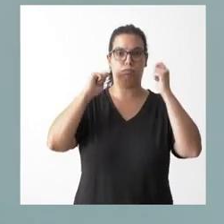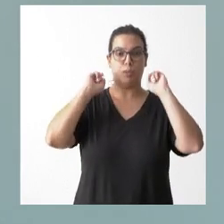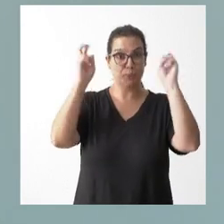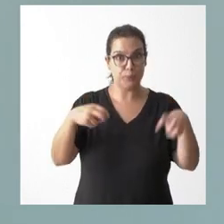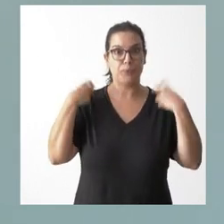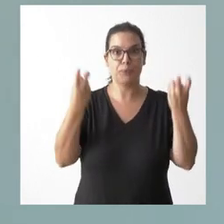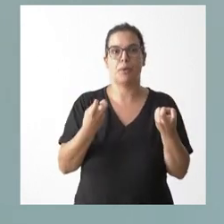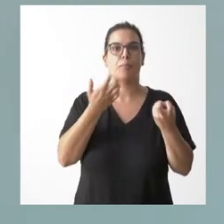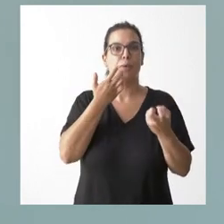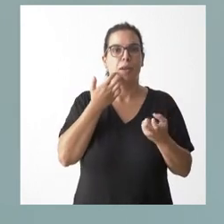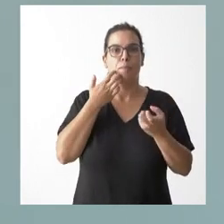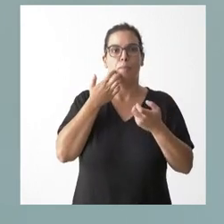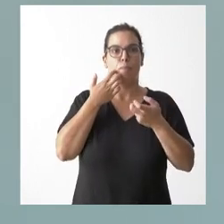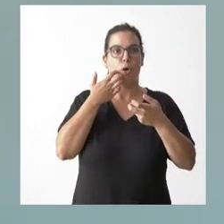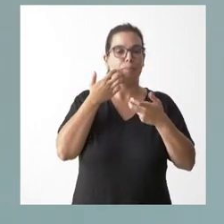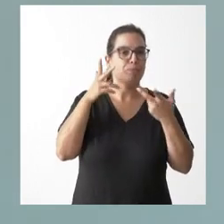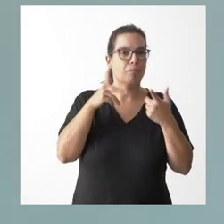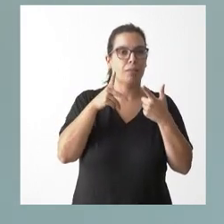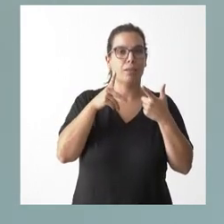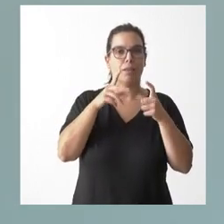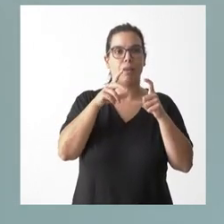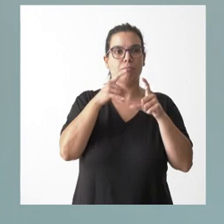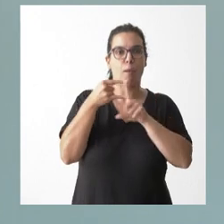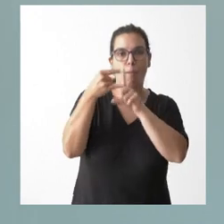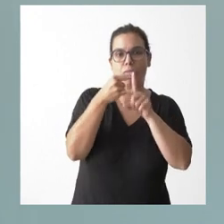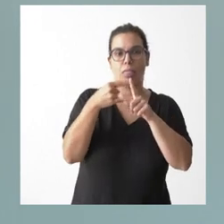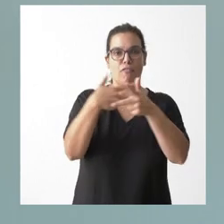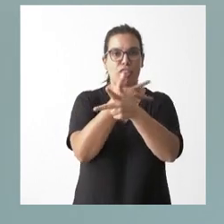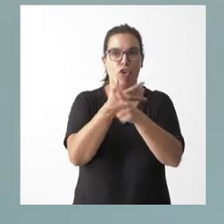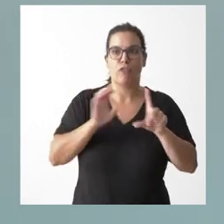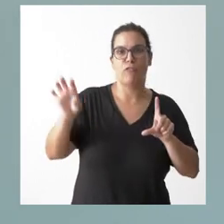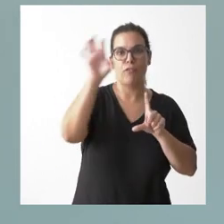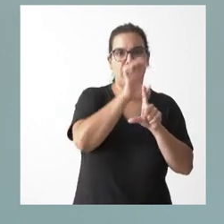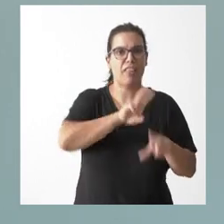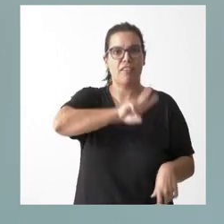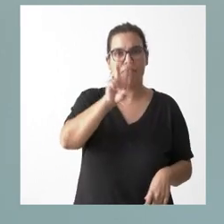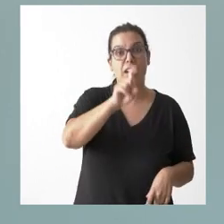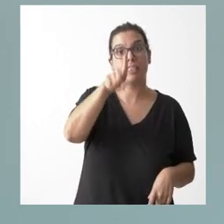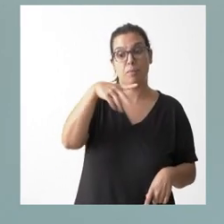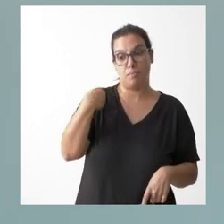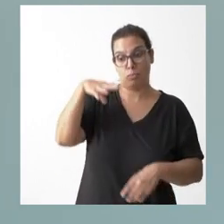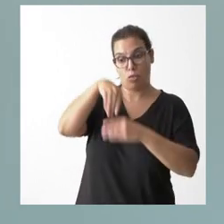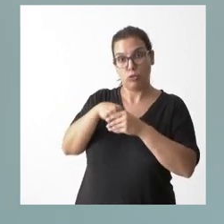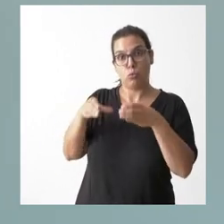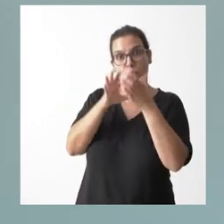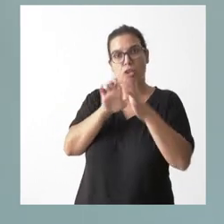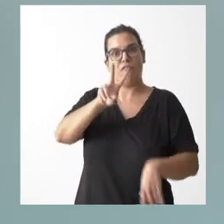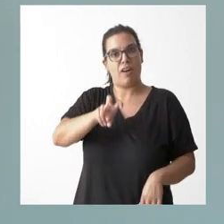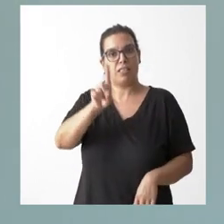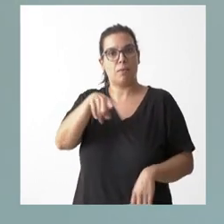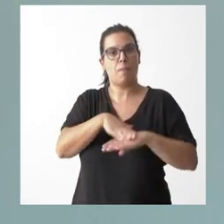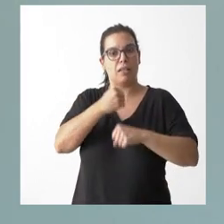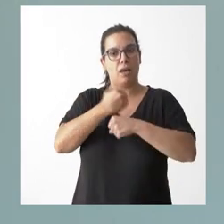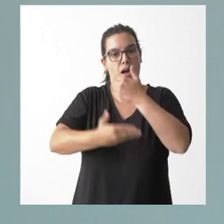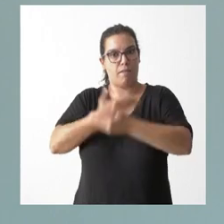de videoconferencia, es un sistema útil y que puede ser desarrollado en el ámbito también interno de la propia Junta de Castilla y León, al margen